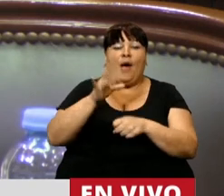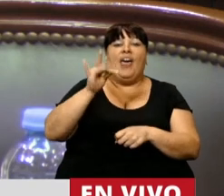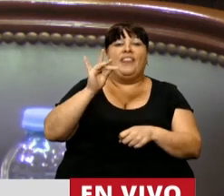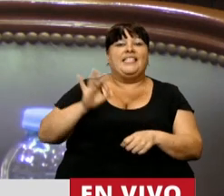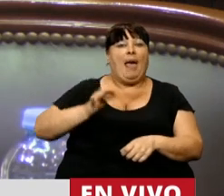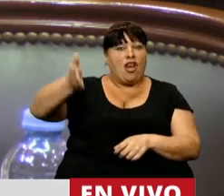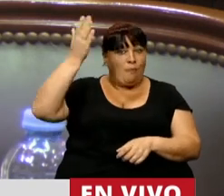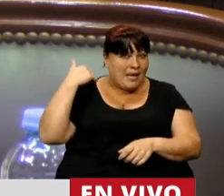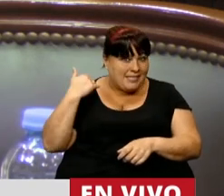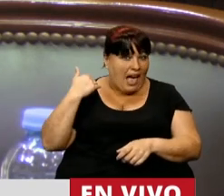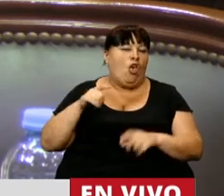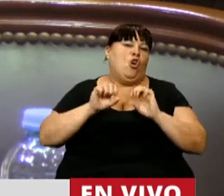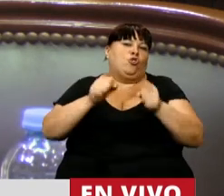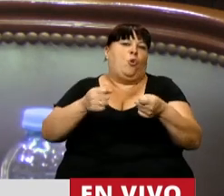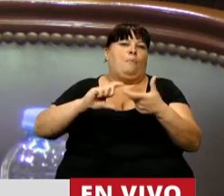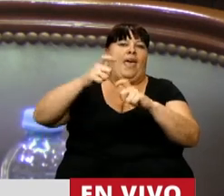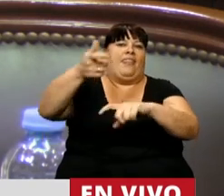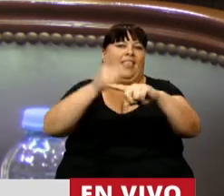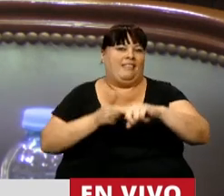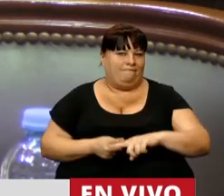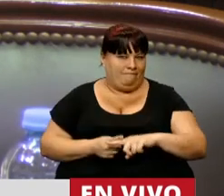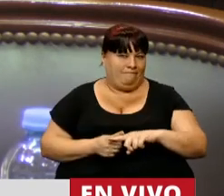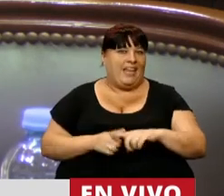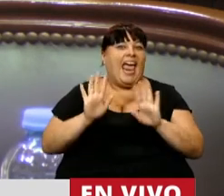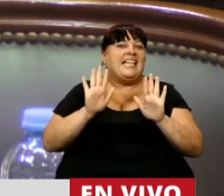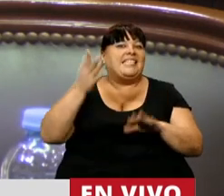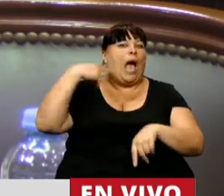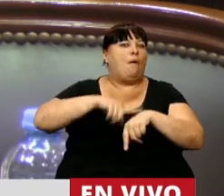del año pasado, suspendieron la movilidad que estaba